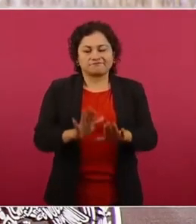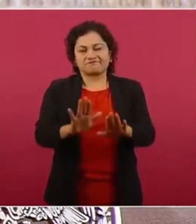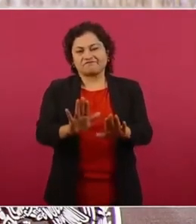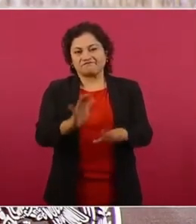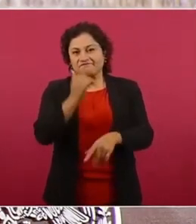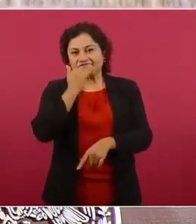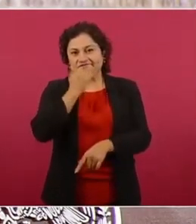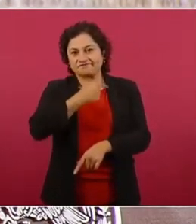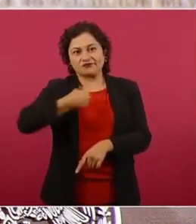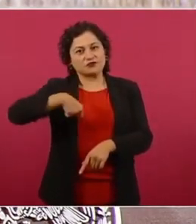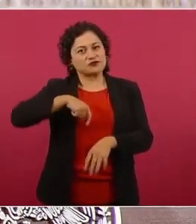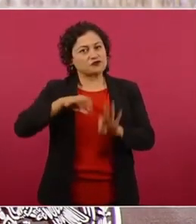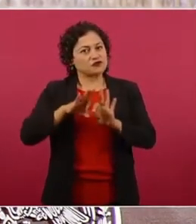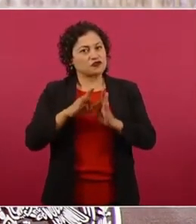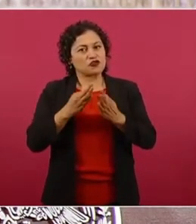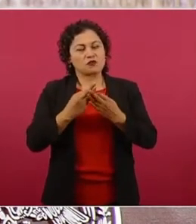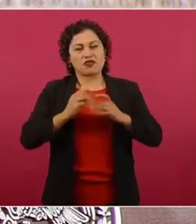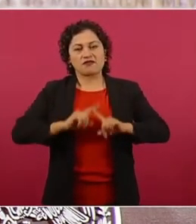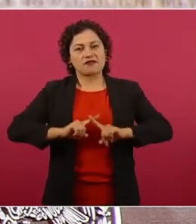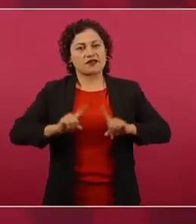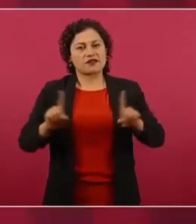va.